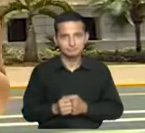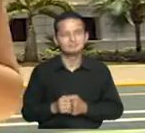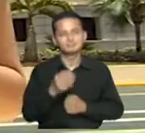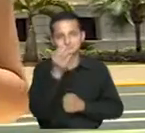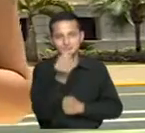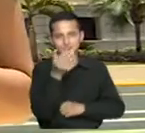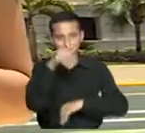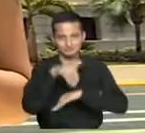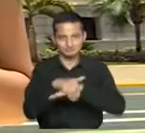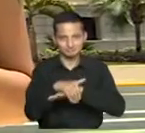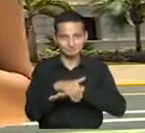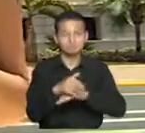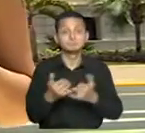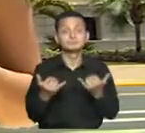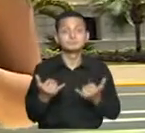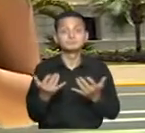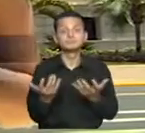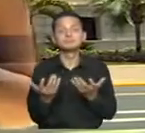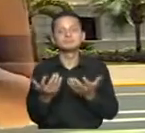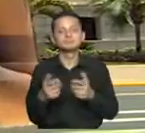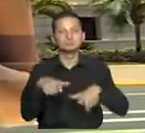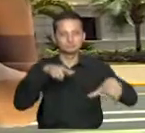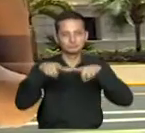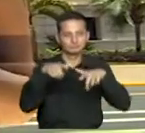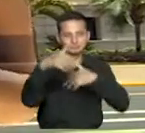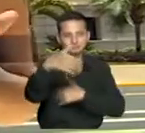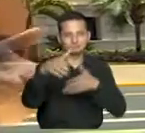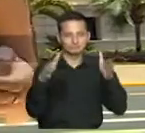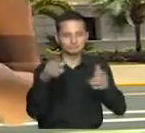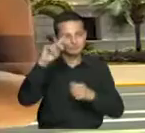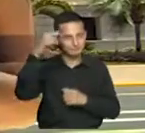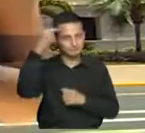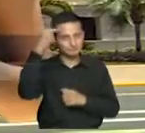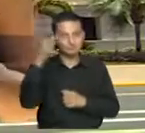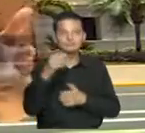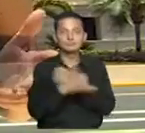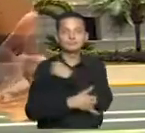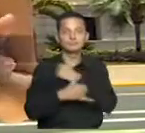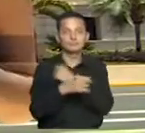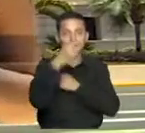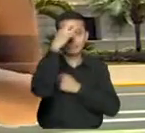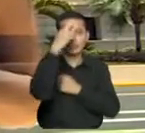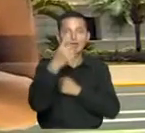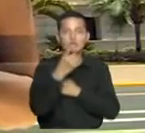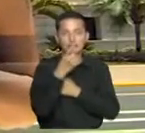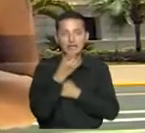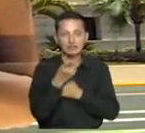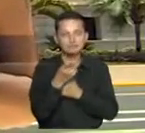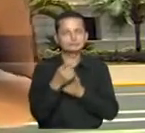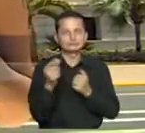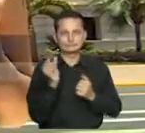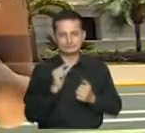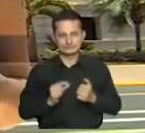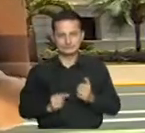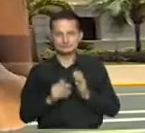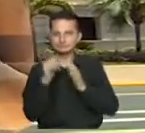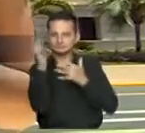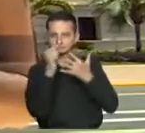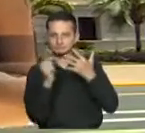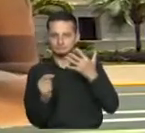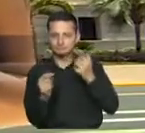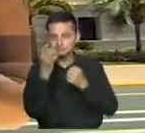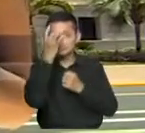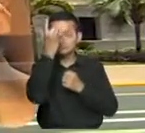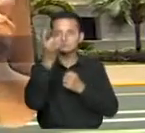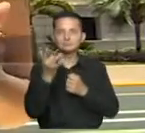Buenas tardes, Víctor. Nos encontramos en el Palacio de Gobierno de República Dominicana, donde se afinan los detalles de lo que será la ceremonia